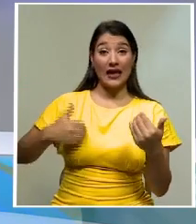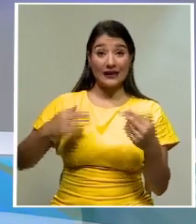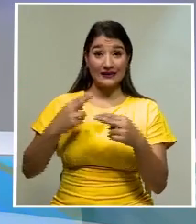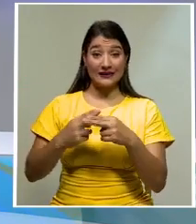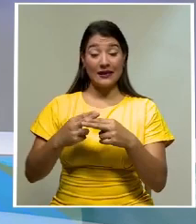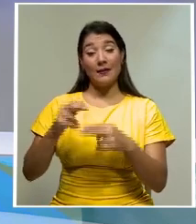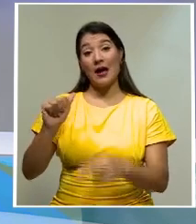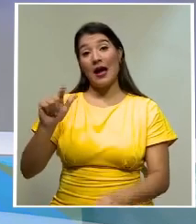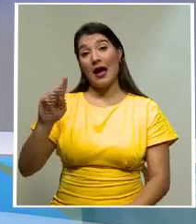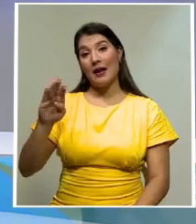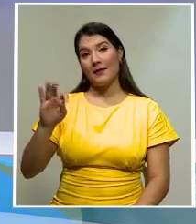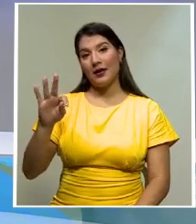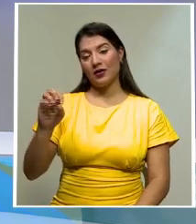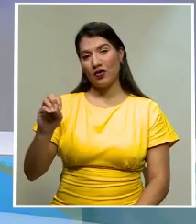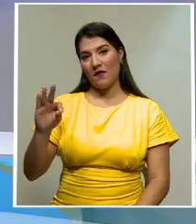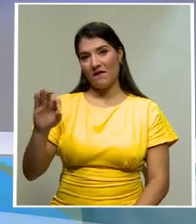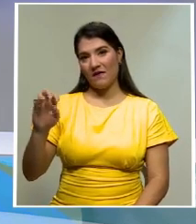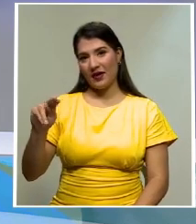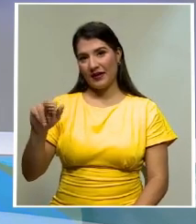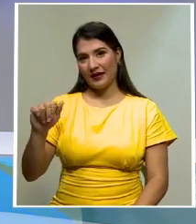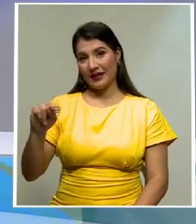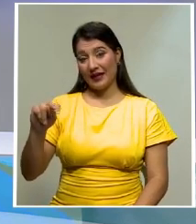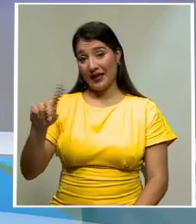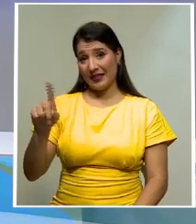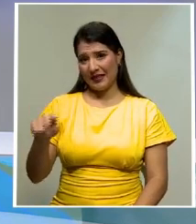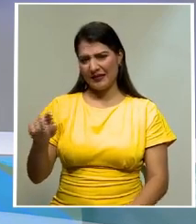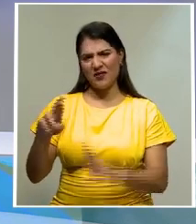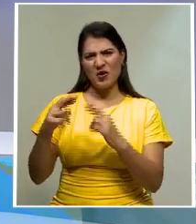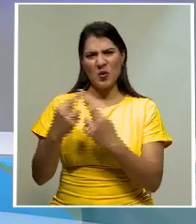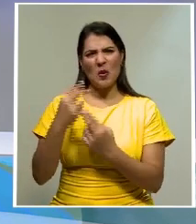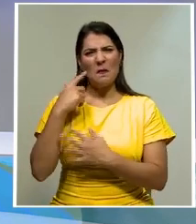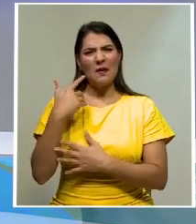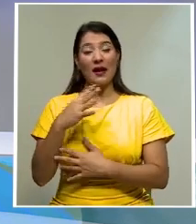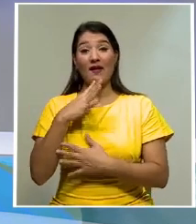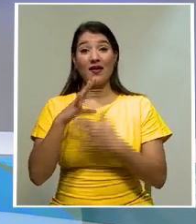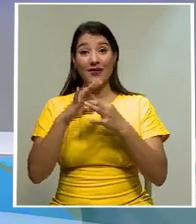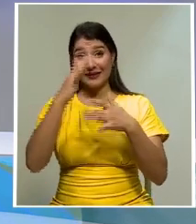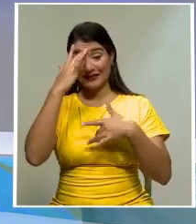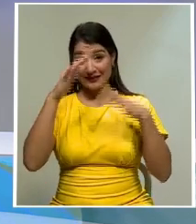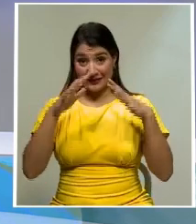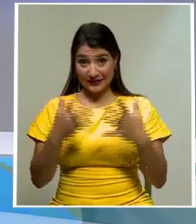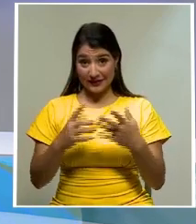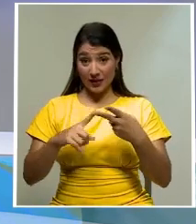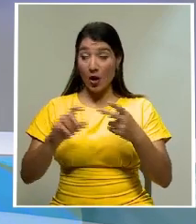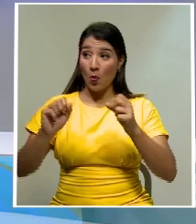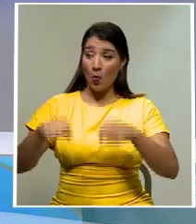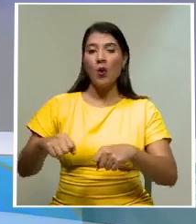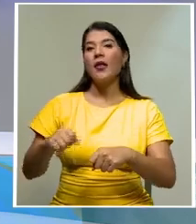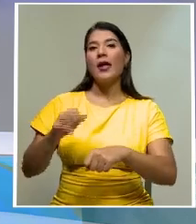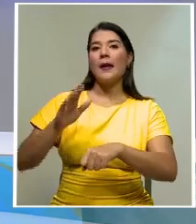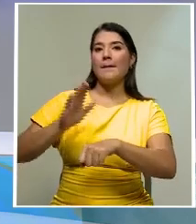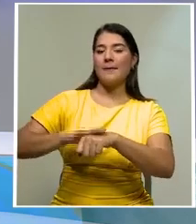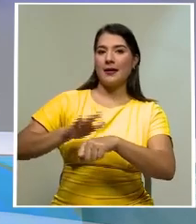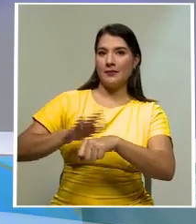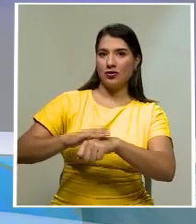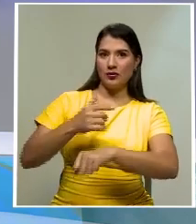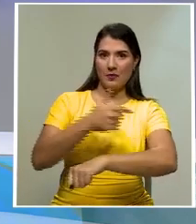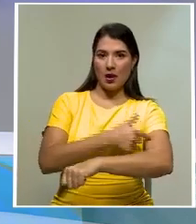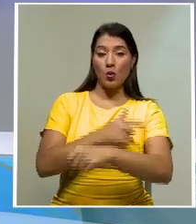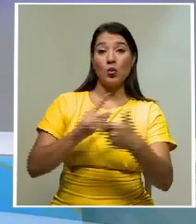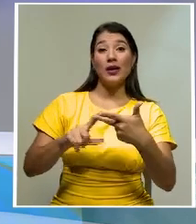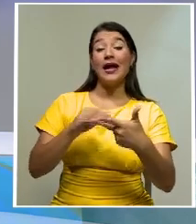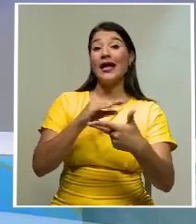Alberto Fernández, una audiencia clave para abordar temas como la pandemia, la liberación de las patentes de las vacunas y la deuda externa.